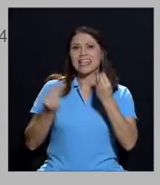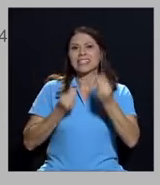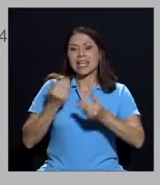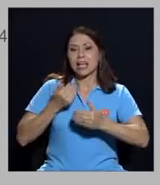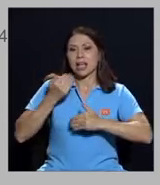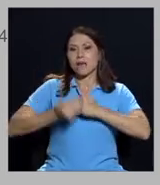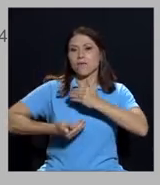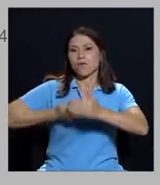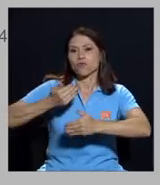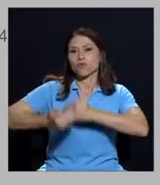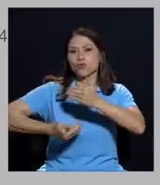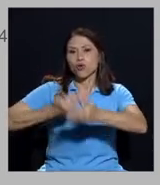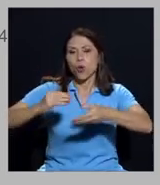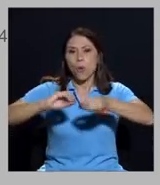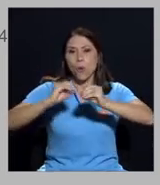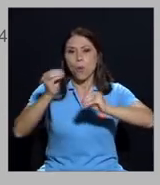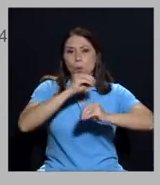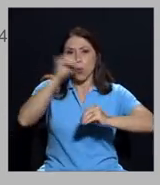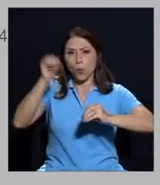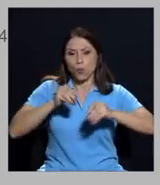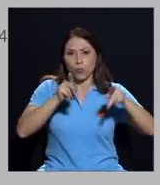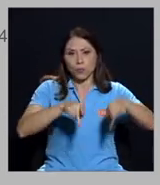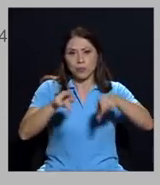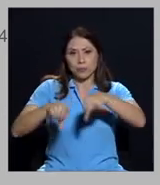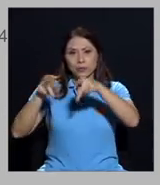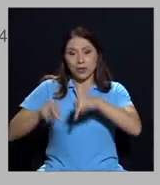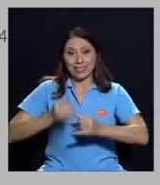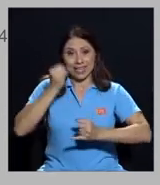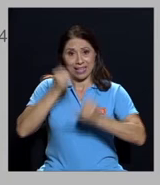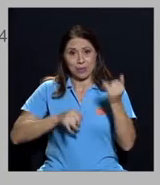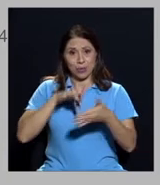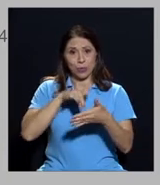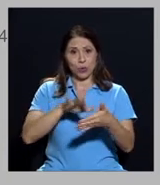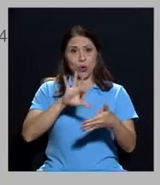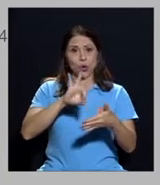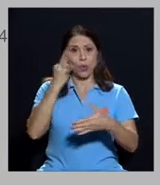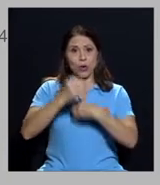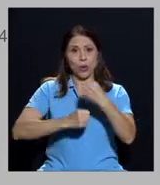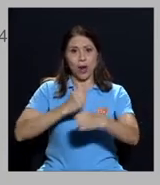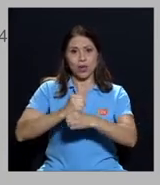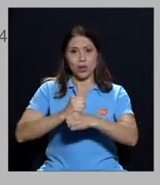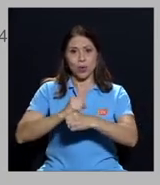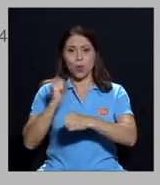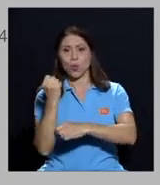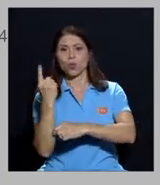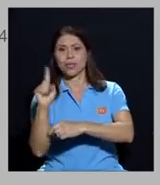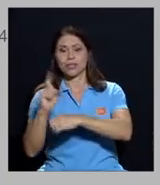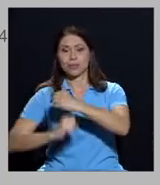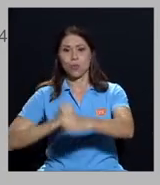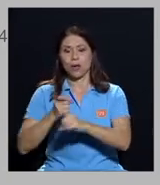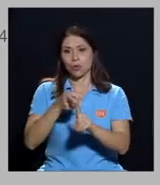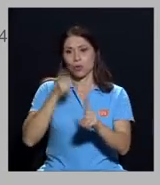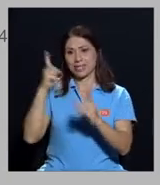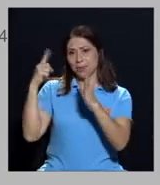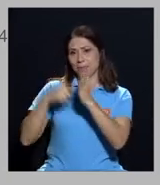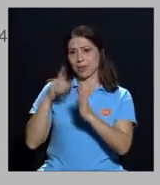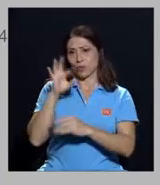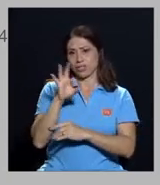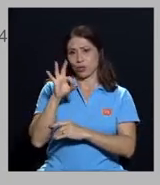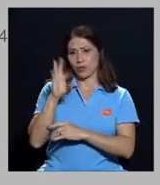proporción de personas que terminan noveno año y undécimo año desde 1996